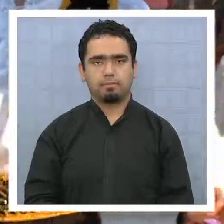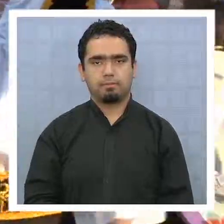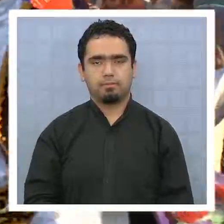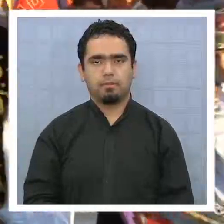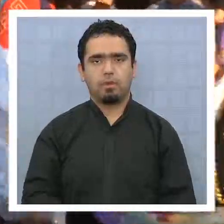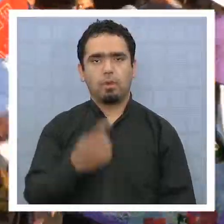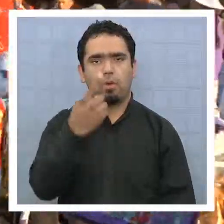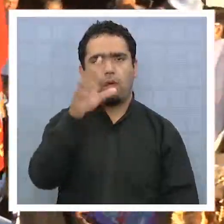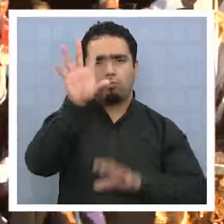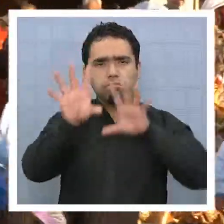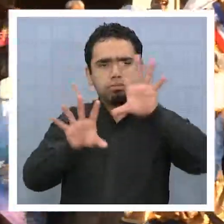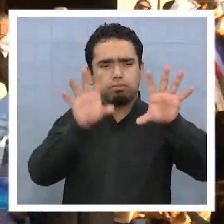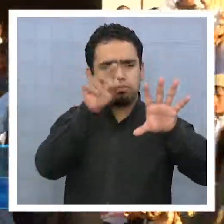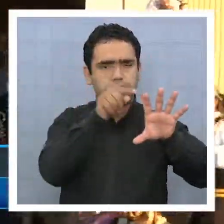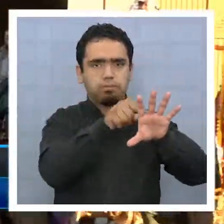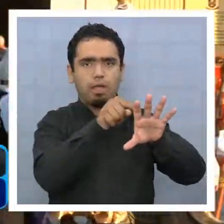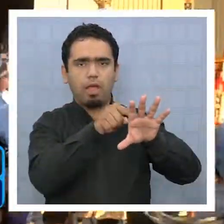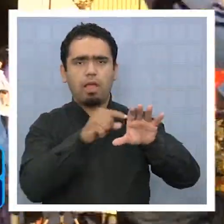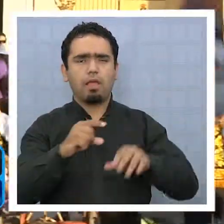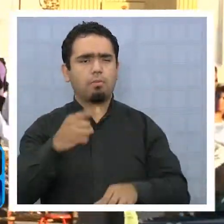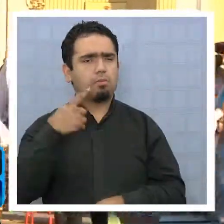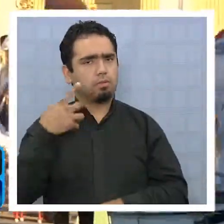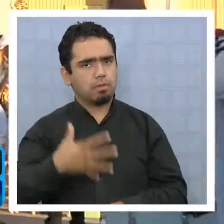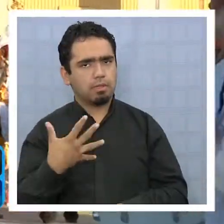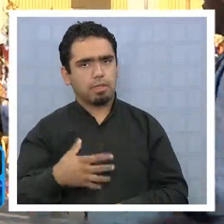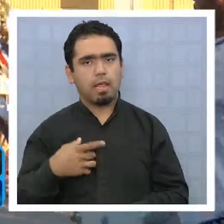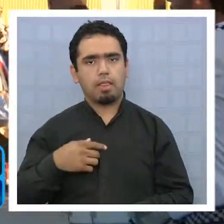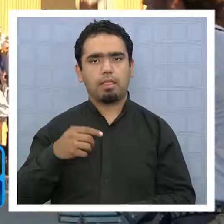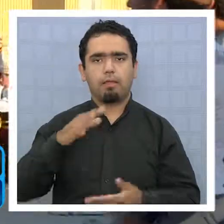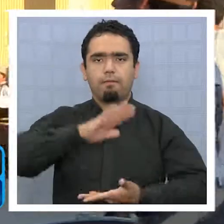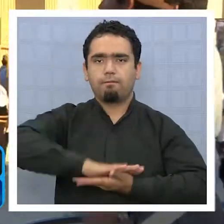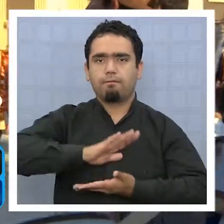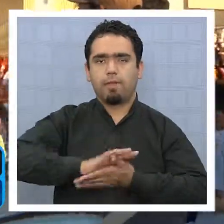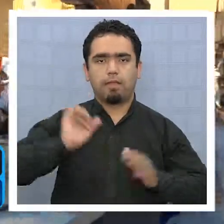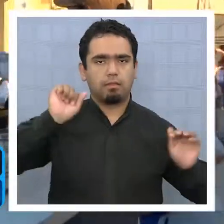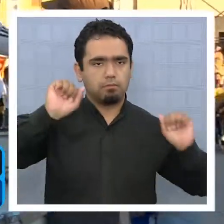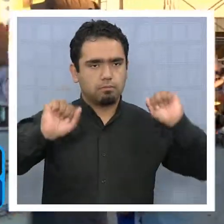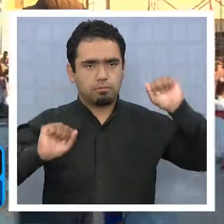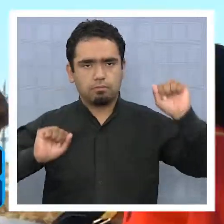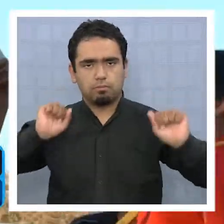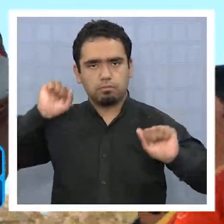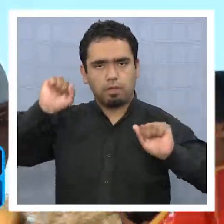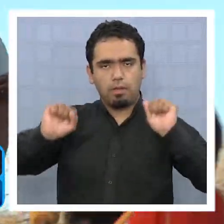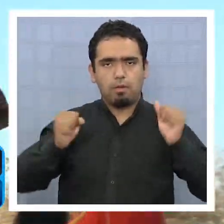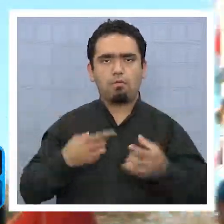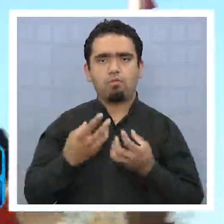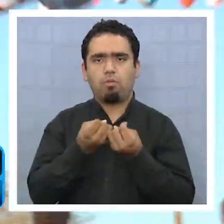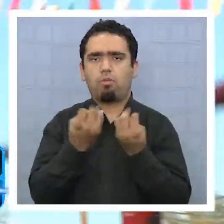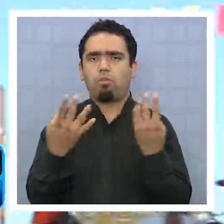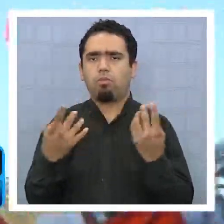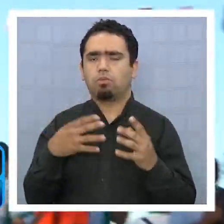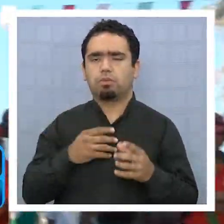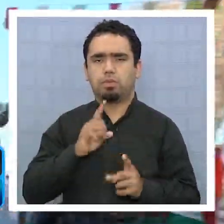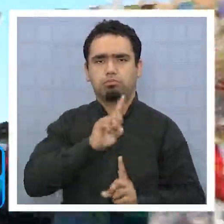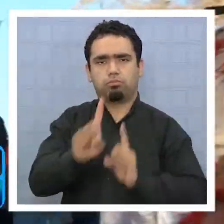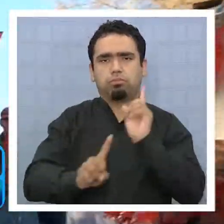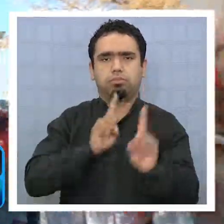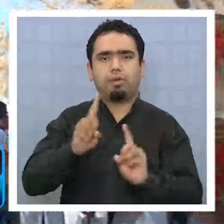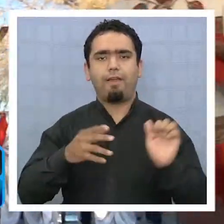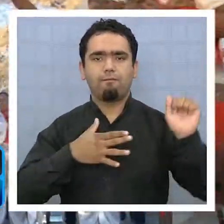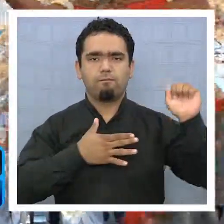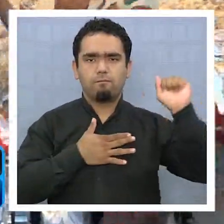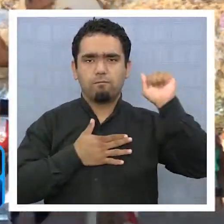Uno de los aspectos que más caracteriza a la fiesta de la Tirana es, sin lugar a dudas, la gran presencia de bailes